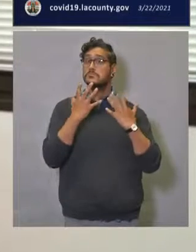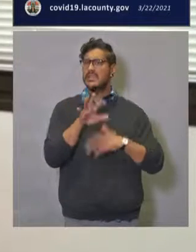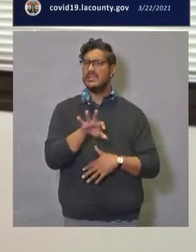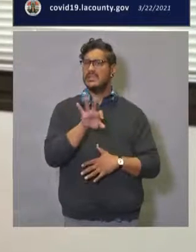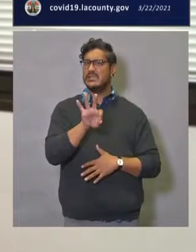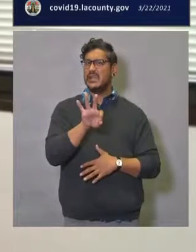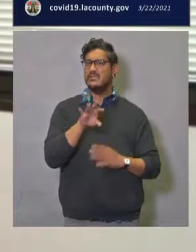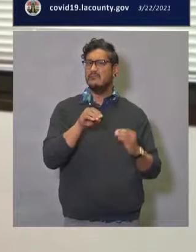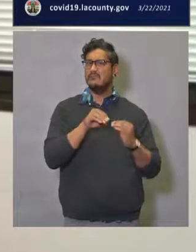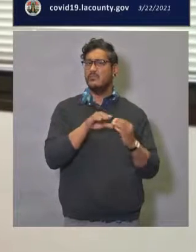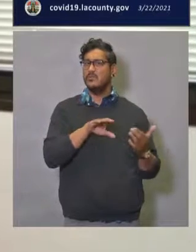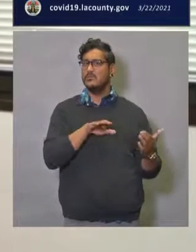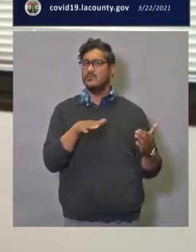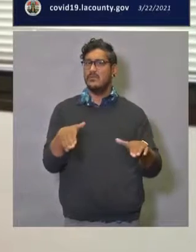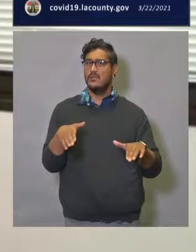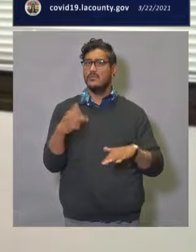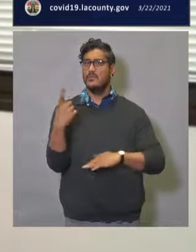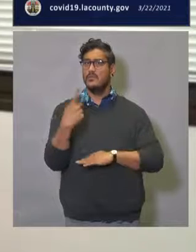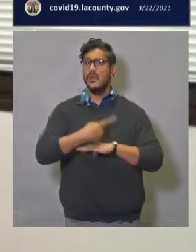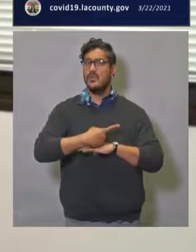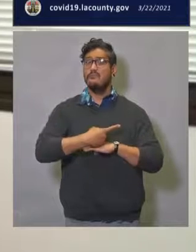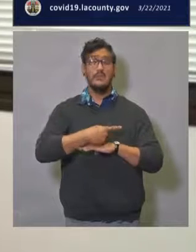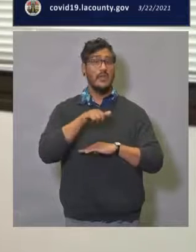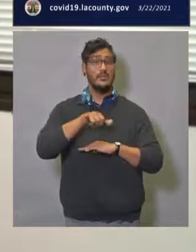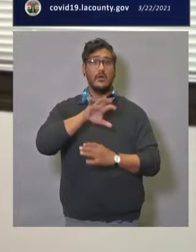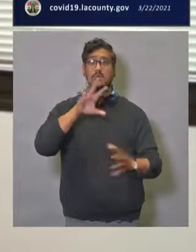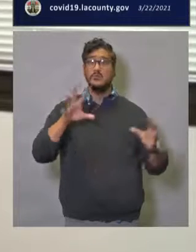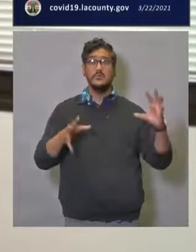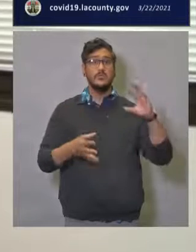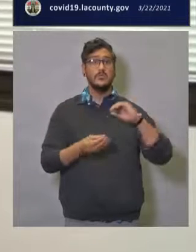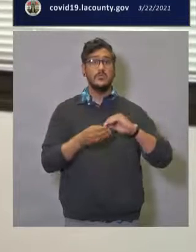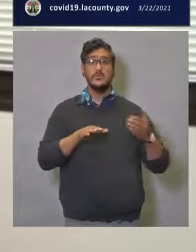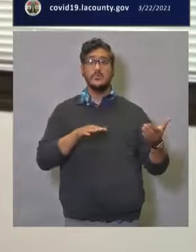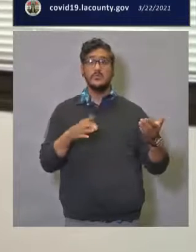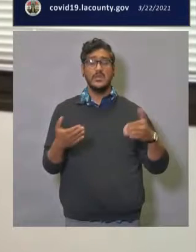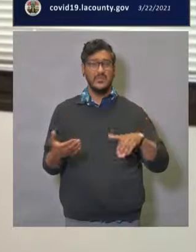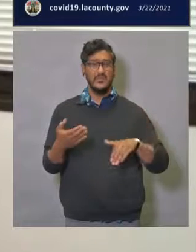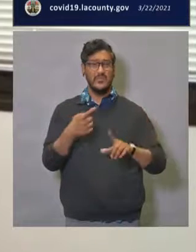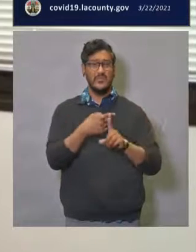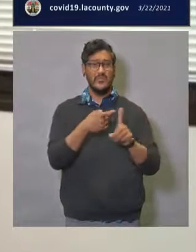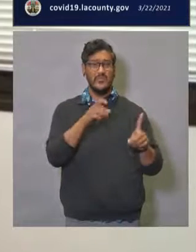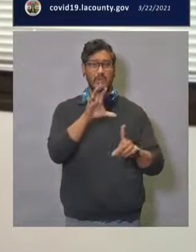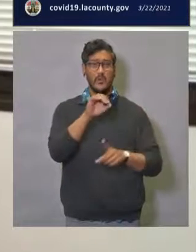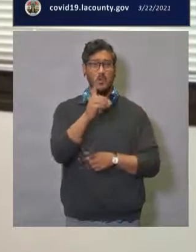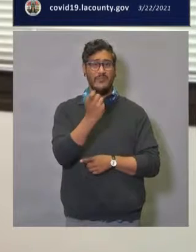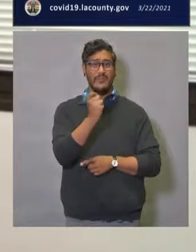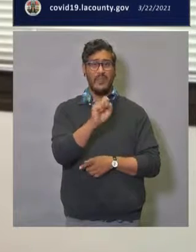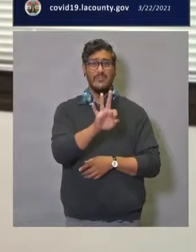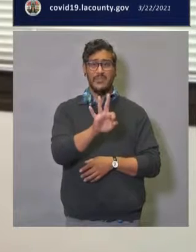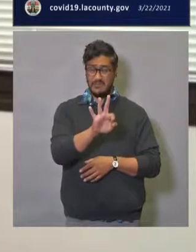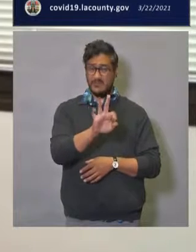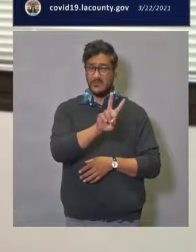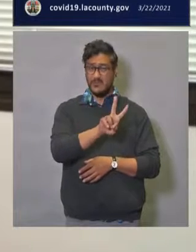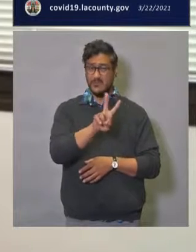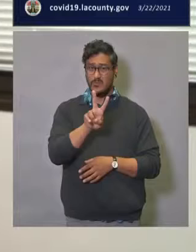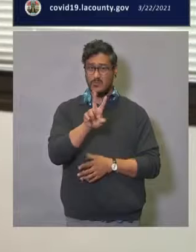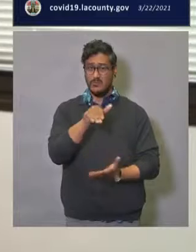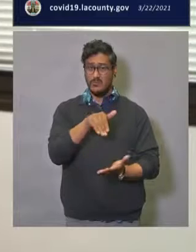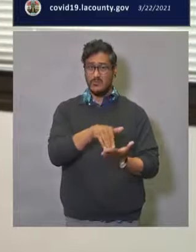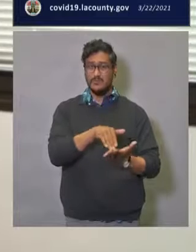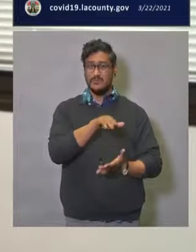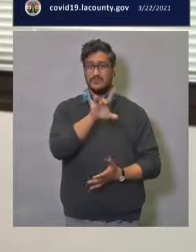9 muertes adicionales hoy, lo que eleva el número total de muertes por COVID-19 en el condado de Los Ángeles a